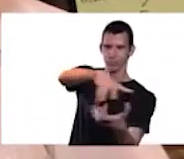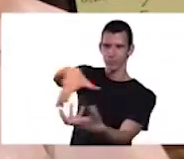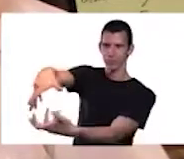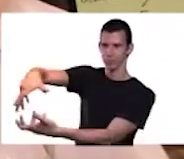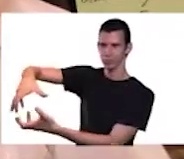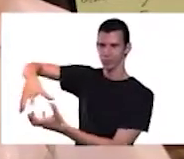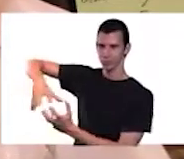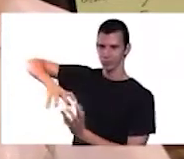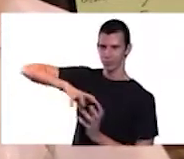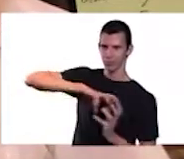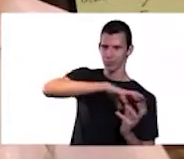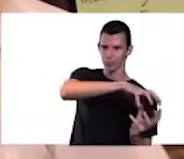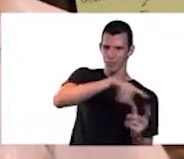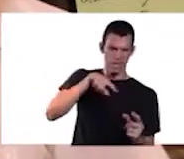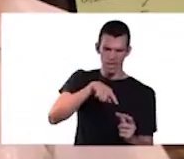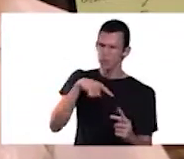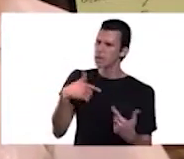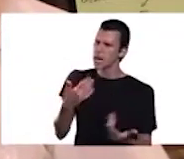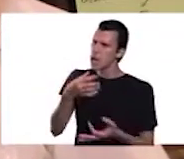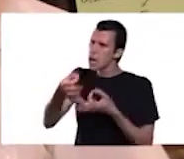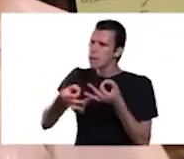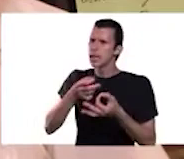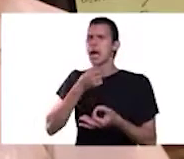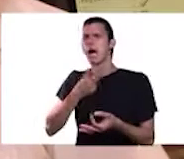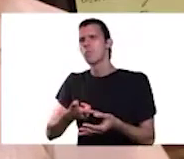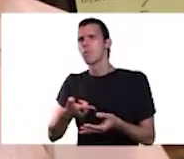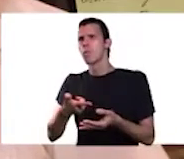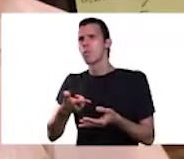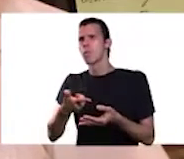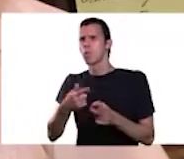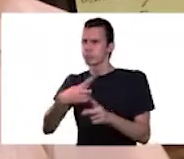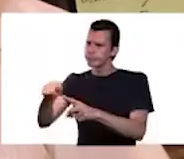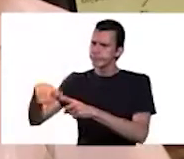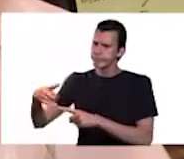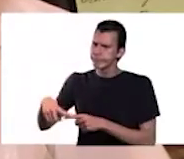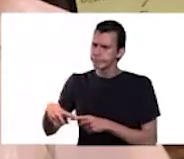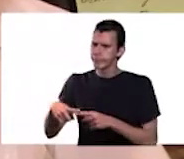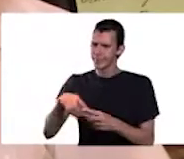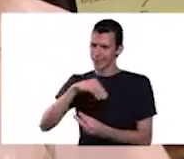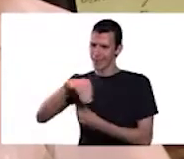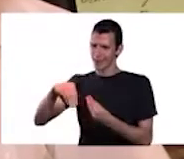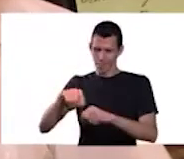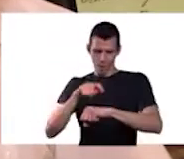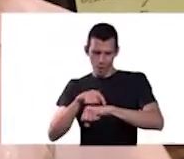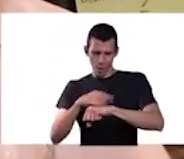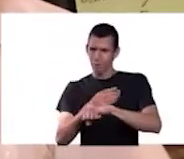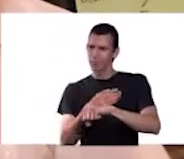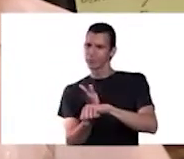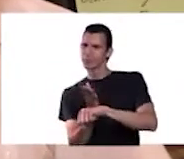de horario, etcétera, y cómo en nuestras casas nosotros podemos contribuir a ahorrar